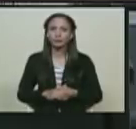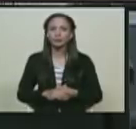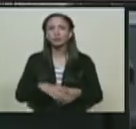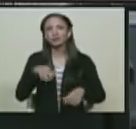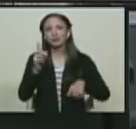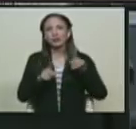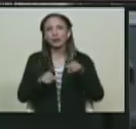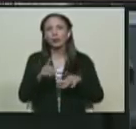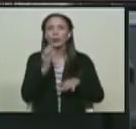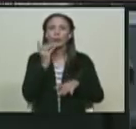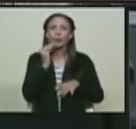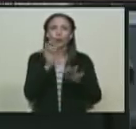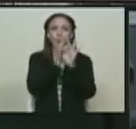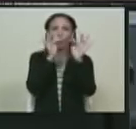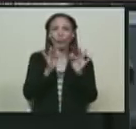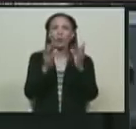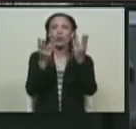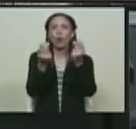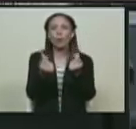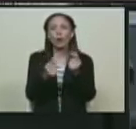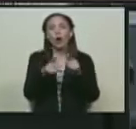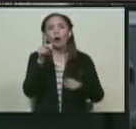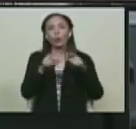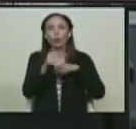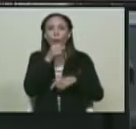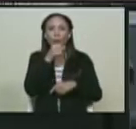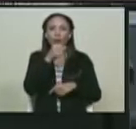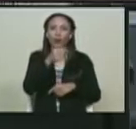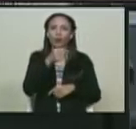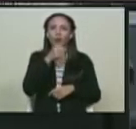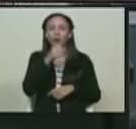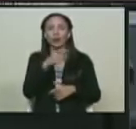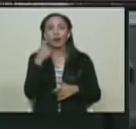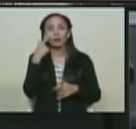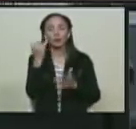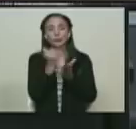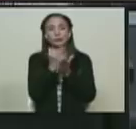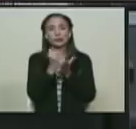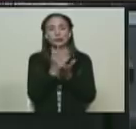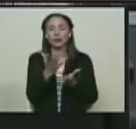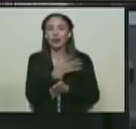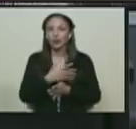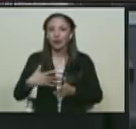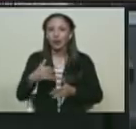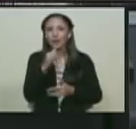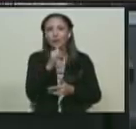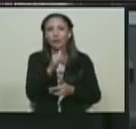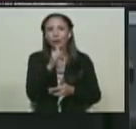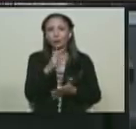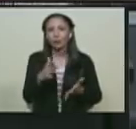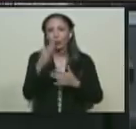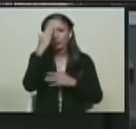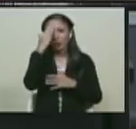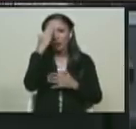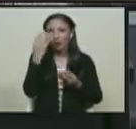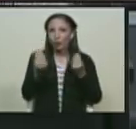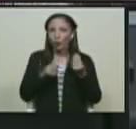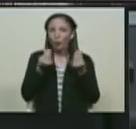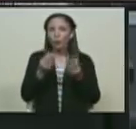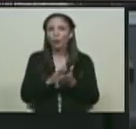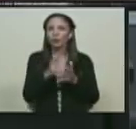algunos numeritos, porque sé que hay periodistas pendientes por allí de